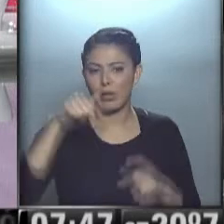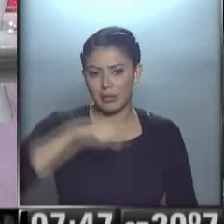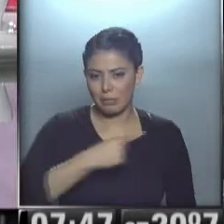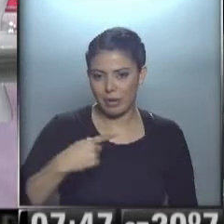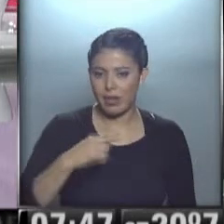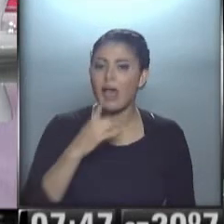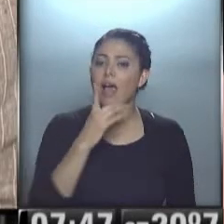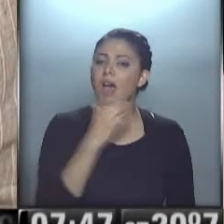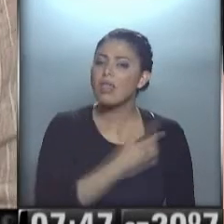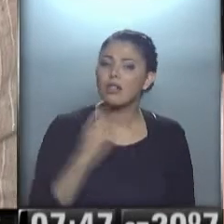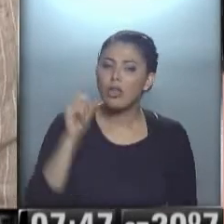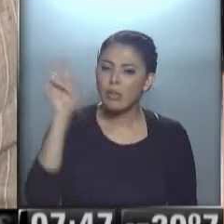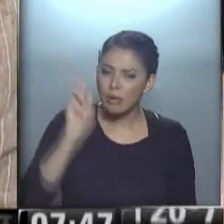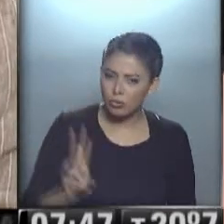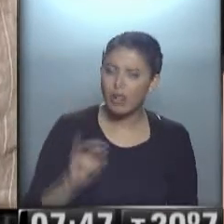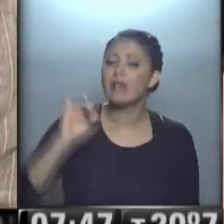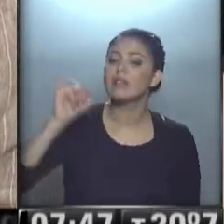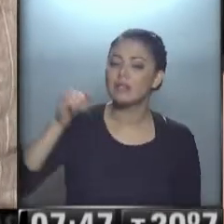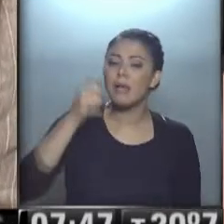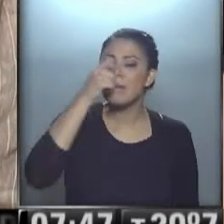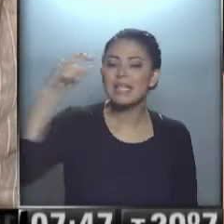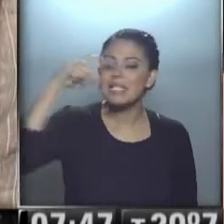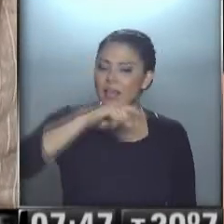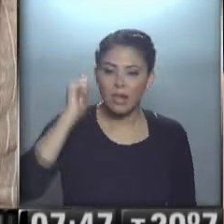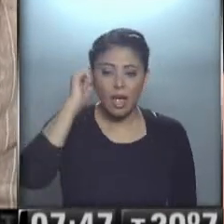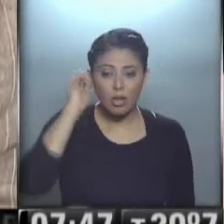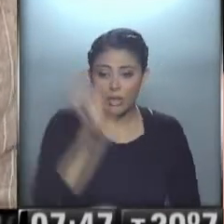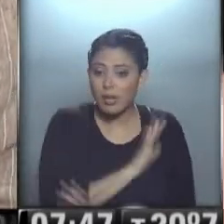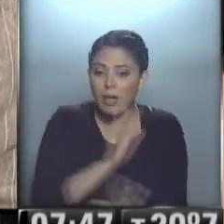¿Y el director venezolano? Joel Schneider, 27